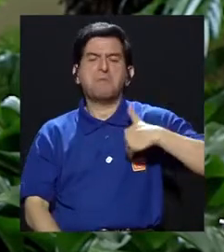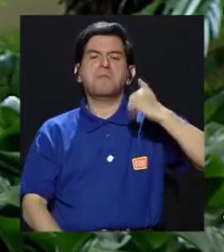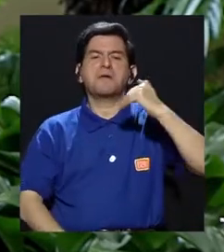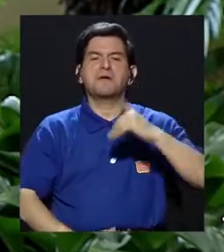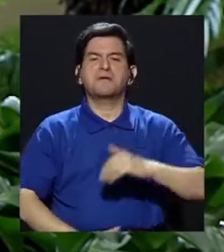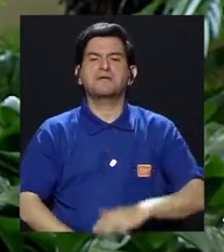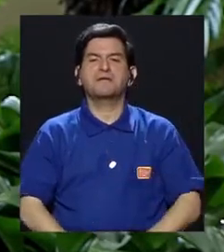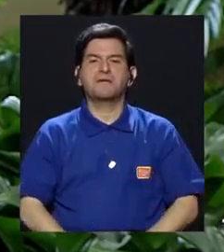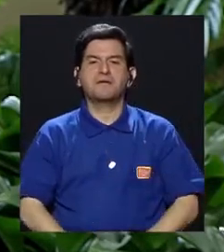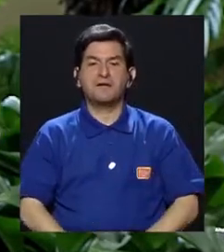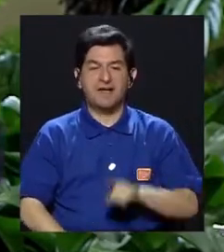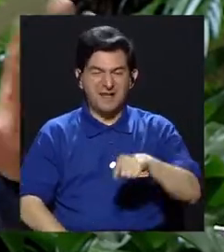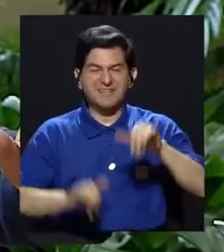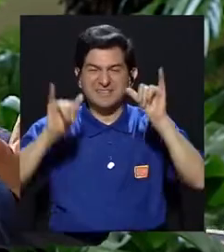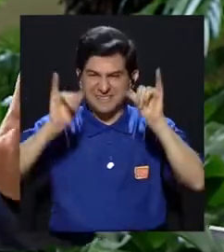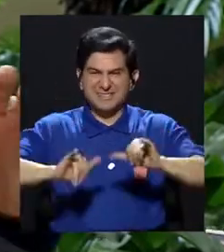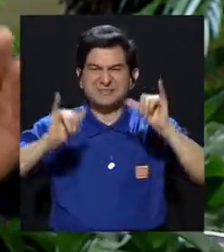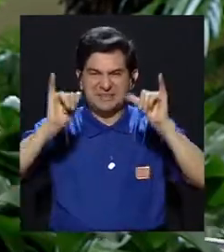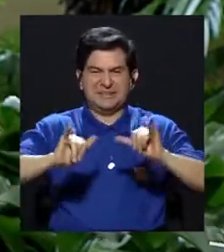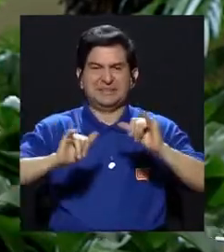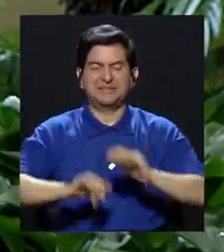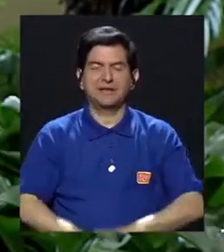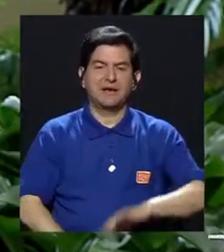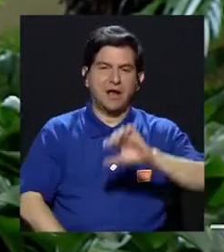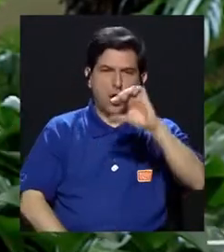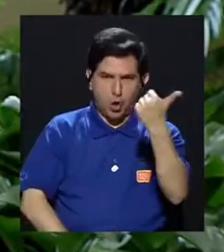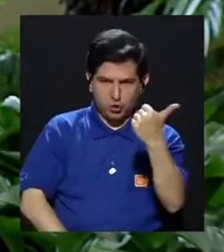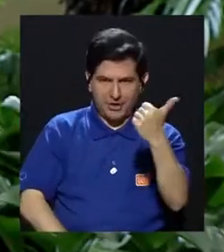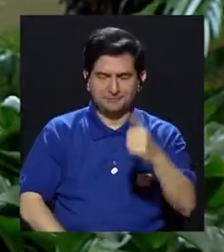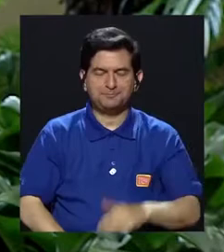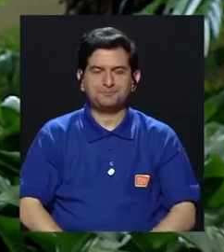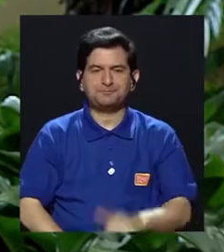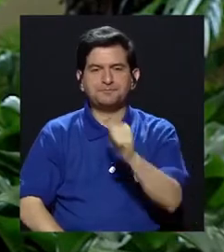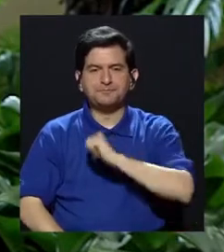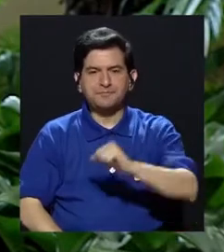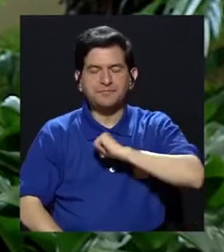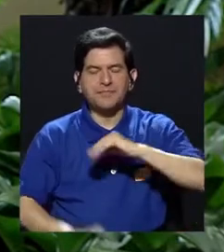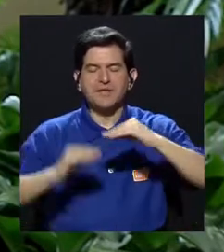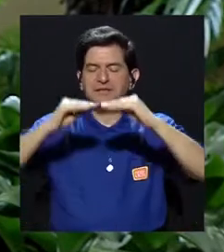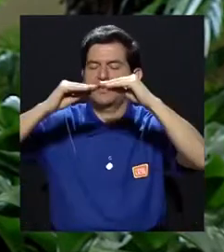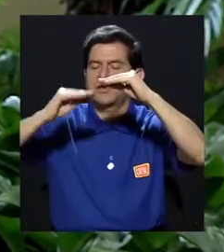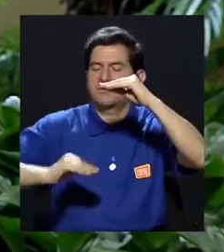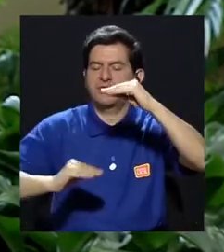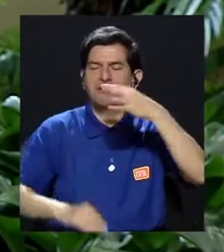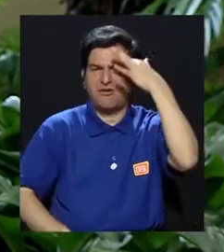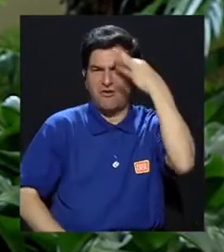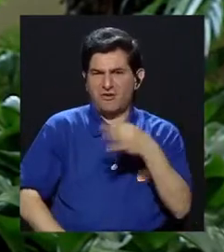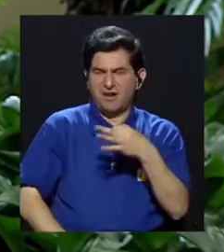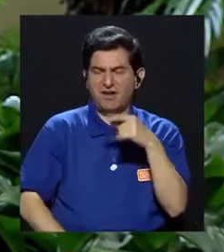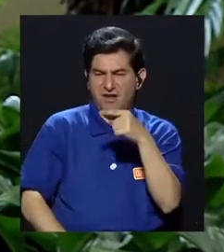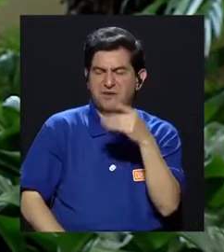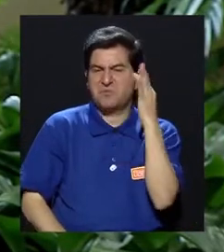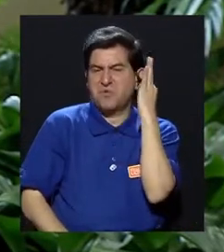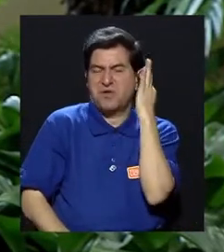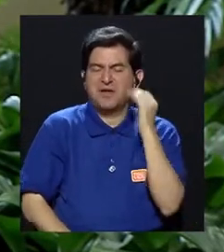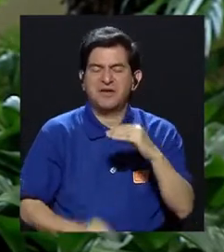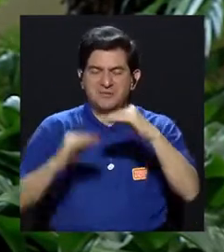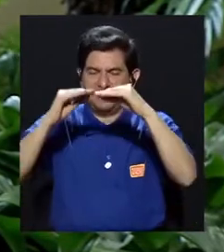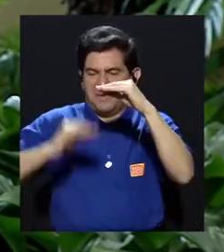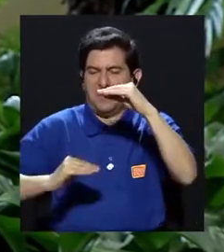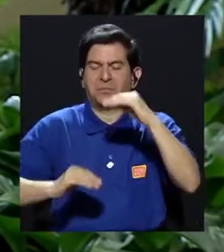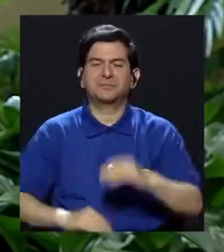hombre. Esa es una que permanece, ¿verdad? La otra tiene que ver con la actitud de inferioridad o la creencia de inferioridad a las